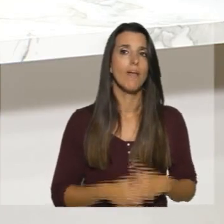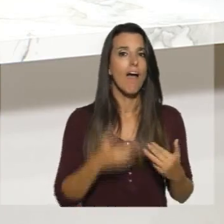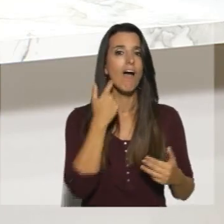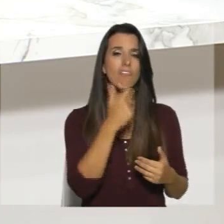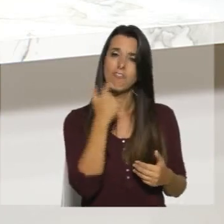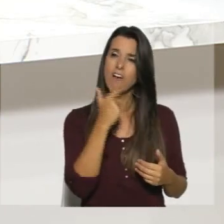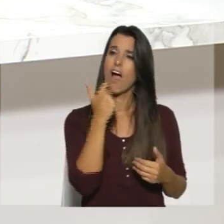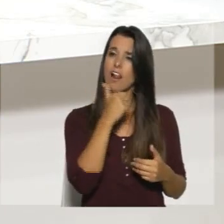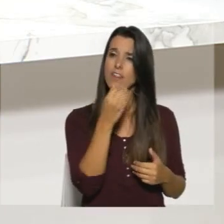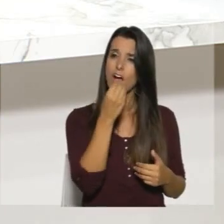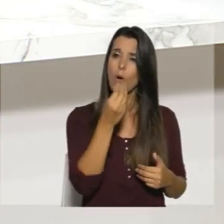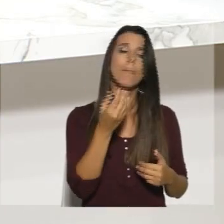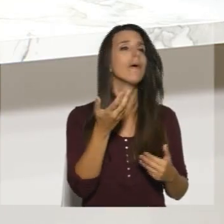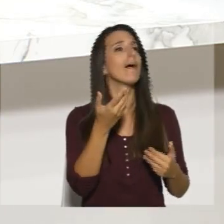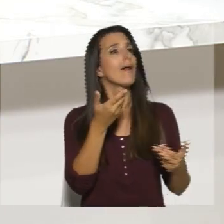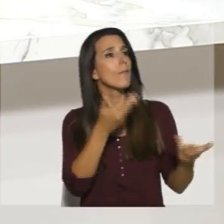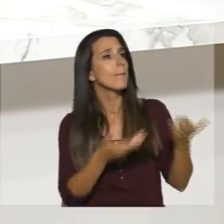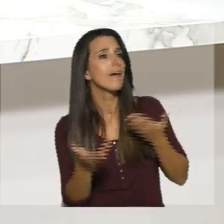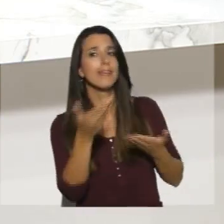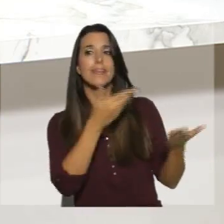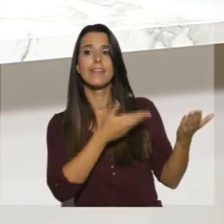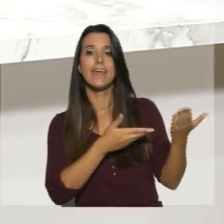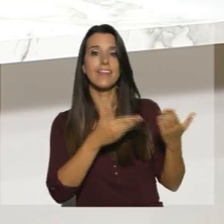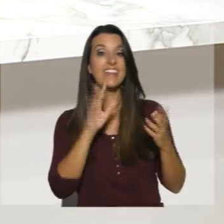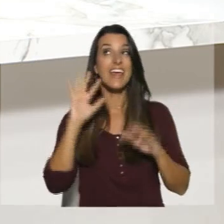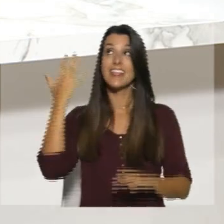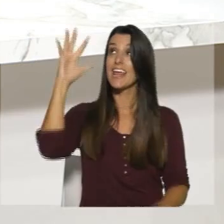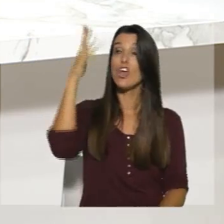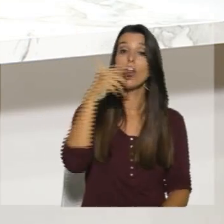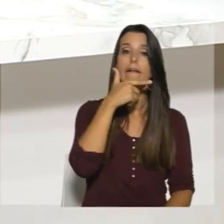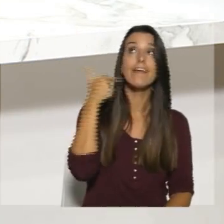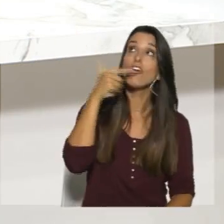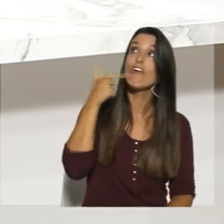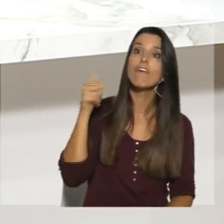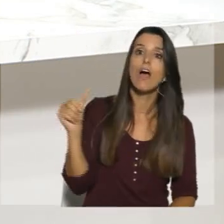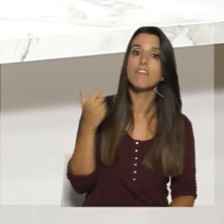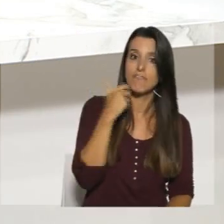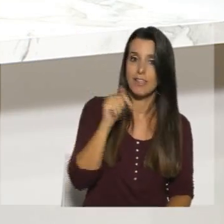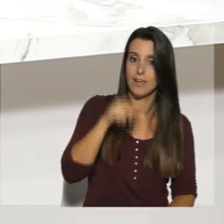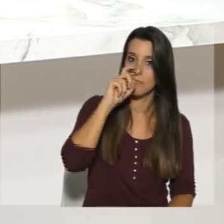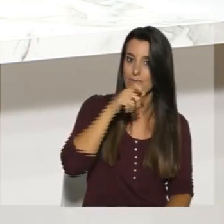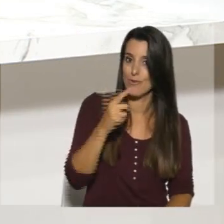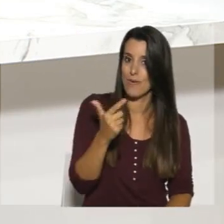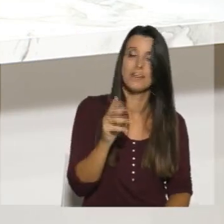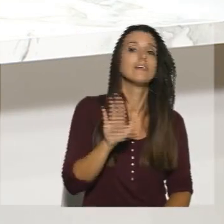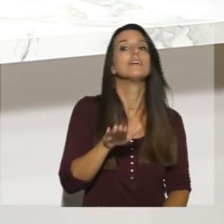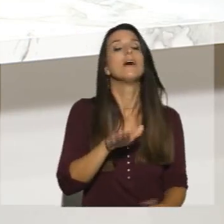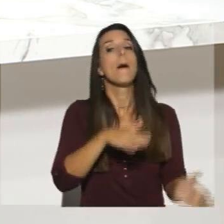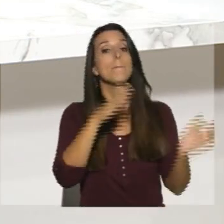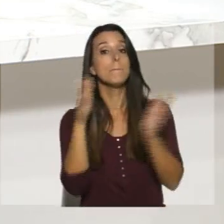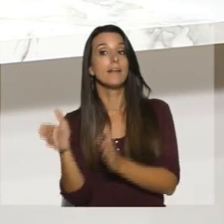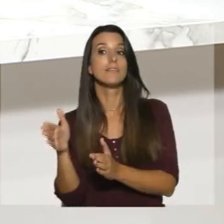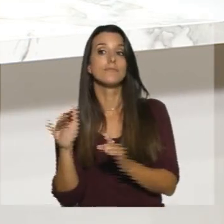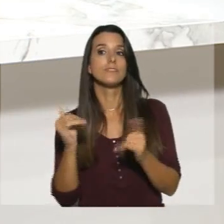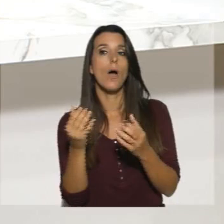no? Todo eso de traer un poquito para Montevideo, todas estas cositas ricas. Sin duda. Bueno, mira, acá tengo acá. Luego que vas, tengo